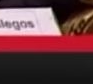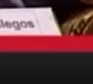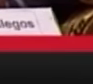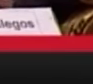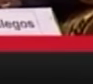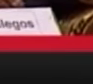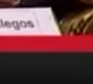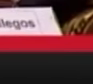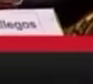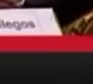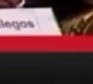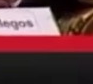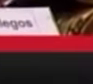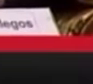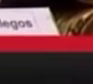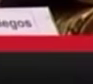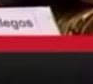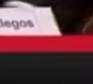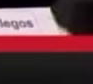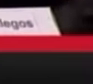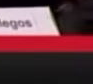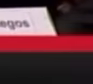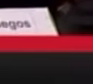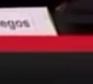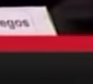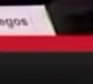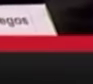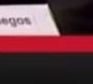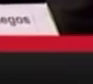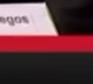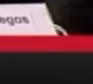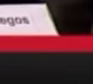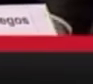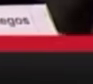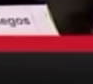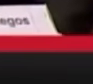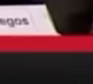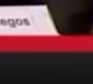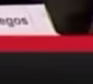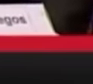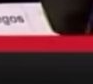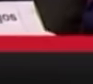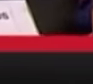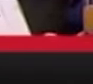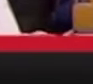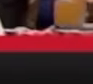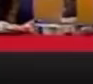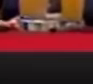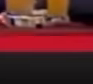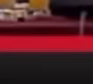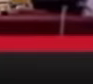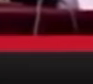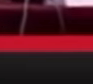Señor presidente, con no sé todo si gusto. Puede ser. Correcto. Se le hará llegar este... Nos dejan una copia, por favor, a la